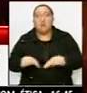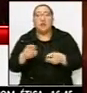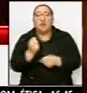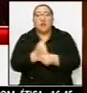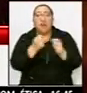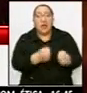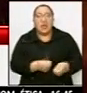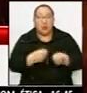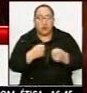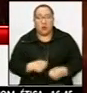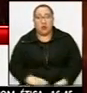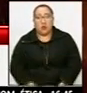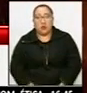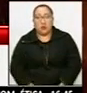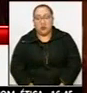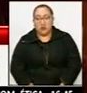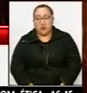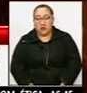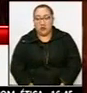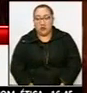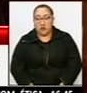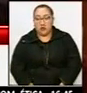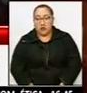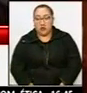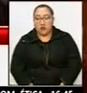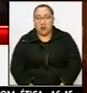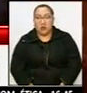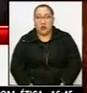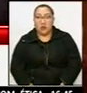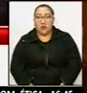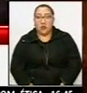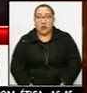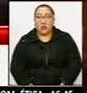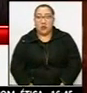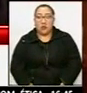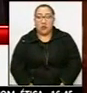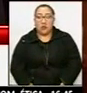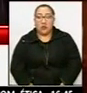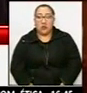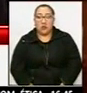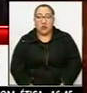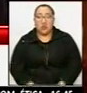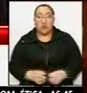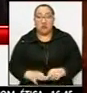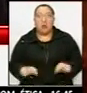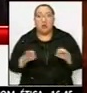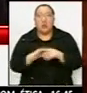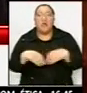productivas agrícolas, es una prioridad. Y ahí sería bueno concertar esfuerzos, señor